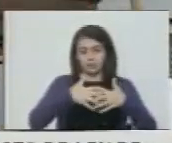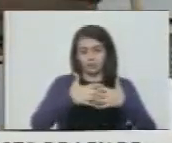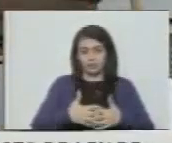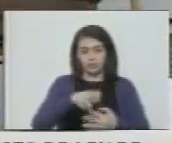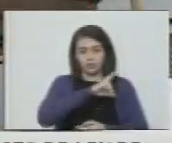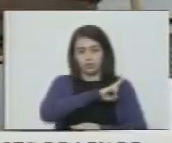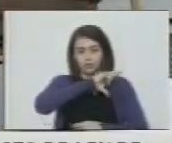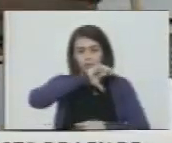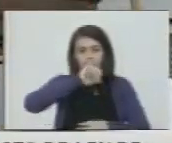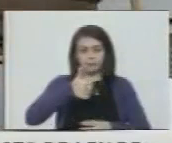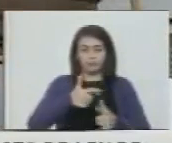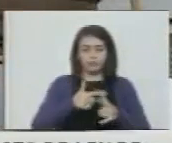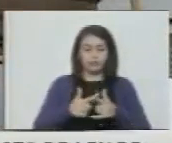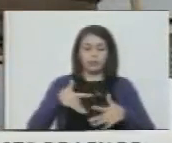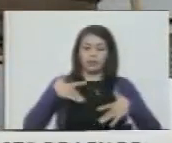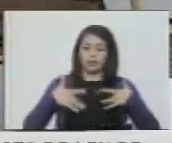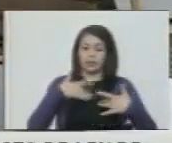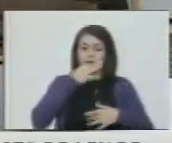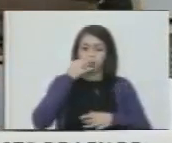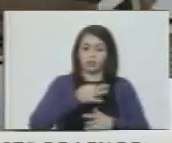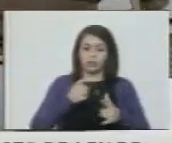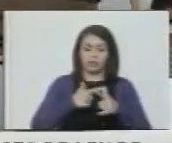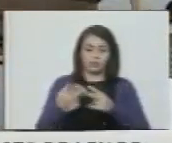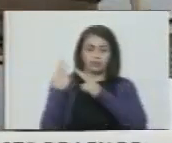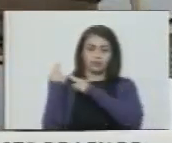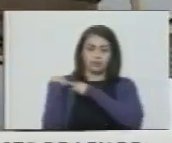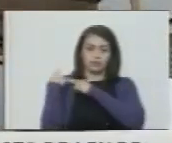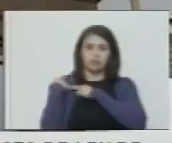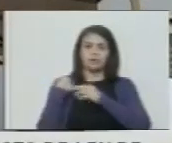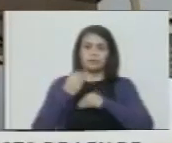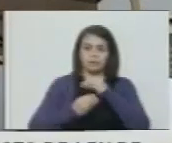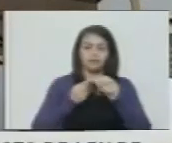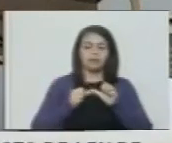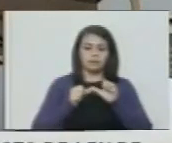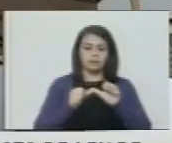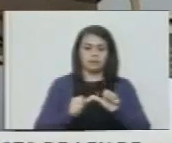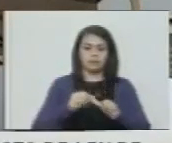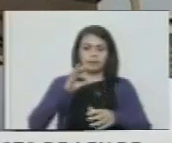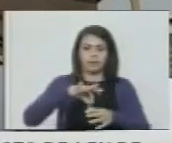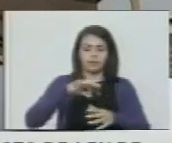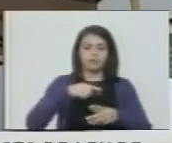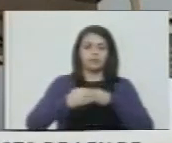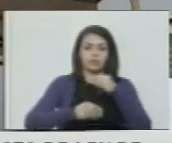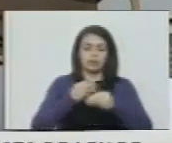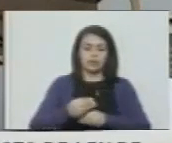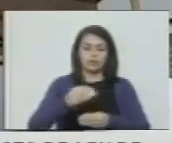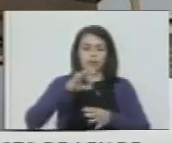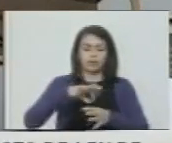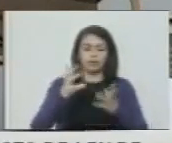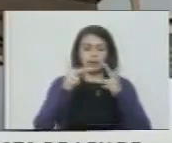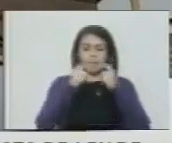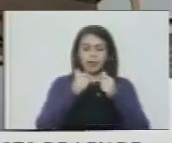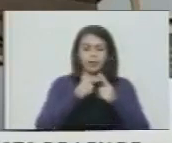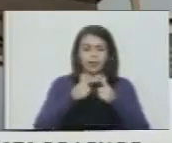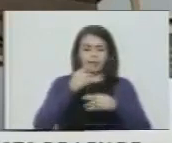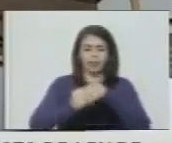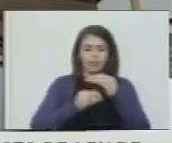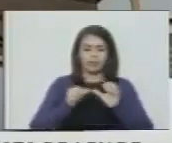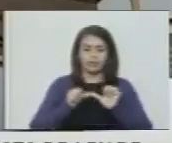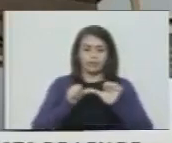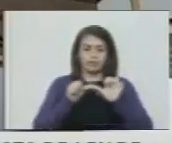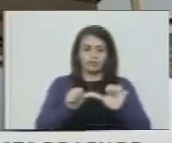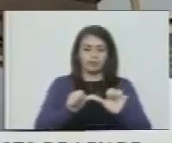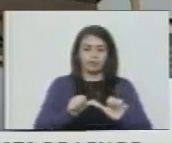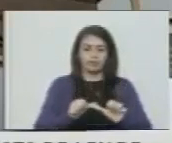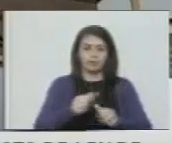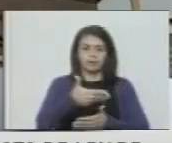la Superintendencia de la Actividad Aseguradora, responsable del manejo e inversión de un fondo administrado de forma conjunta con